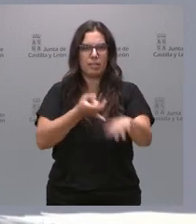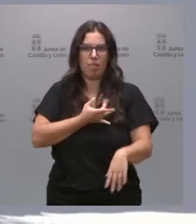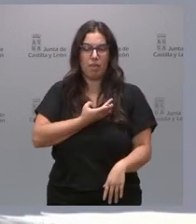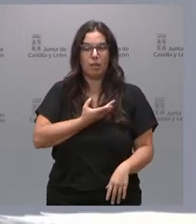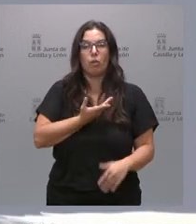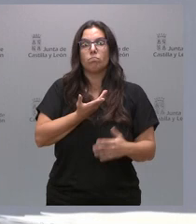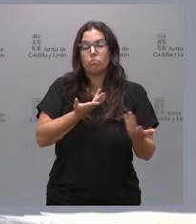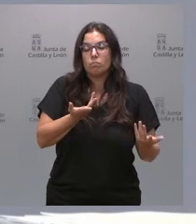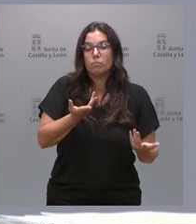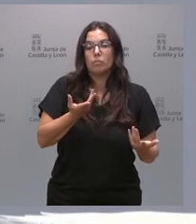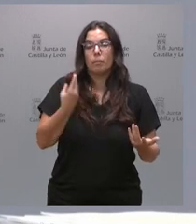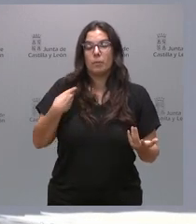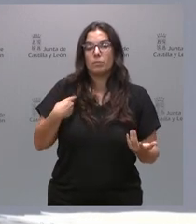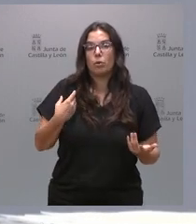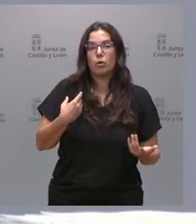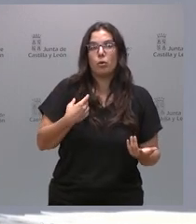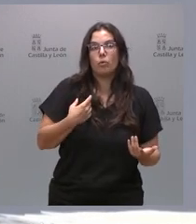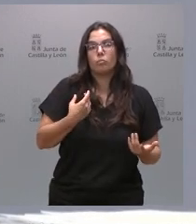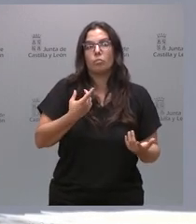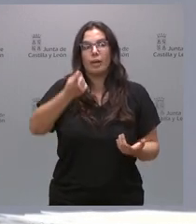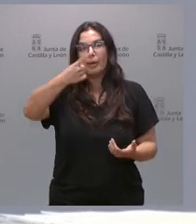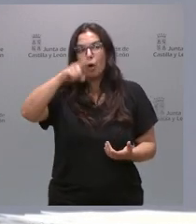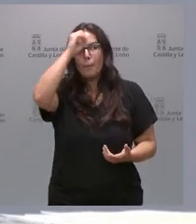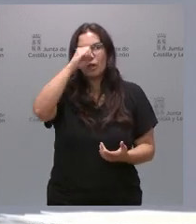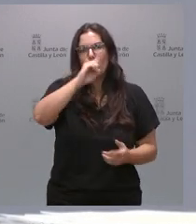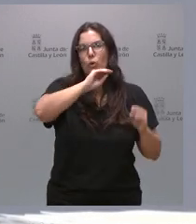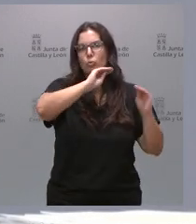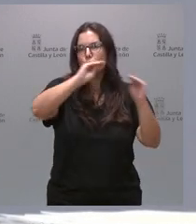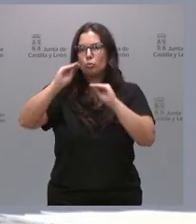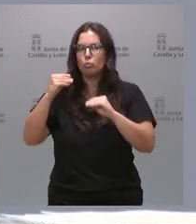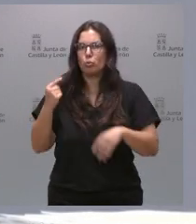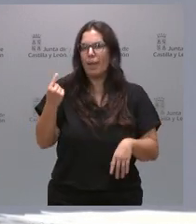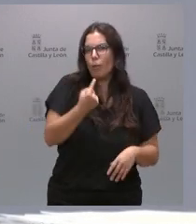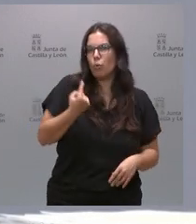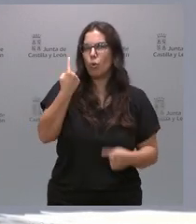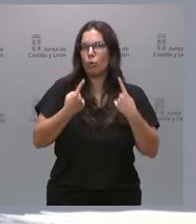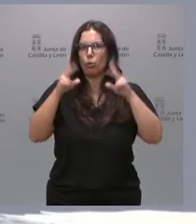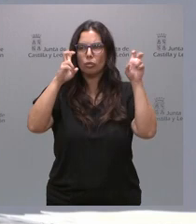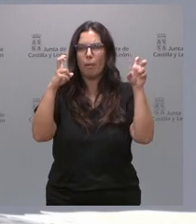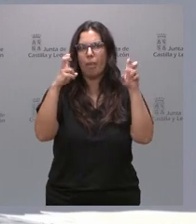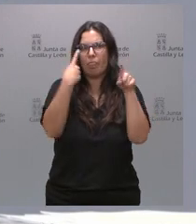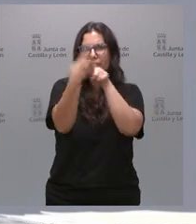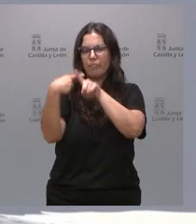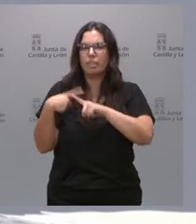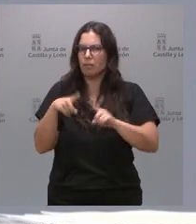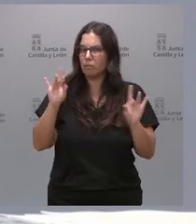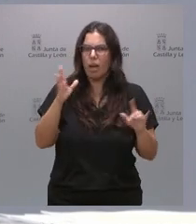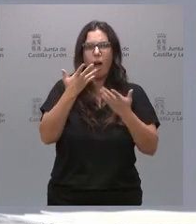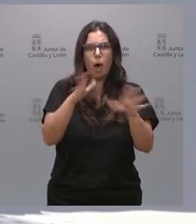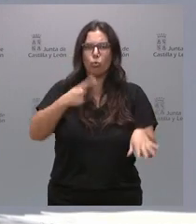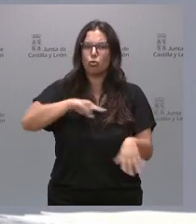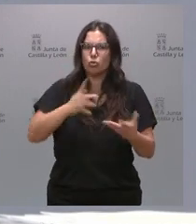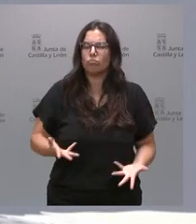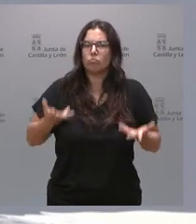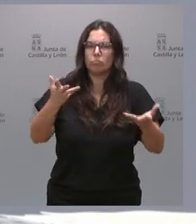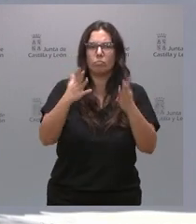los distintos agentes del diálogo social pues puedan tener visiones distintas sobre algunos asuntos nosotros tenemos la voluntad de seguir acordando de seguir